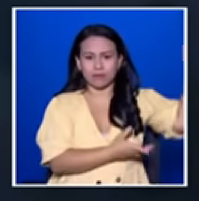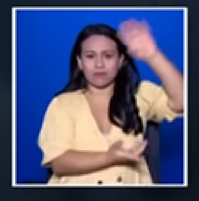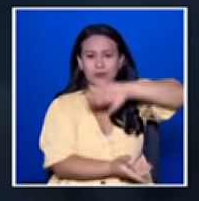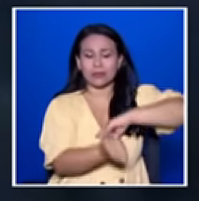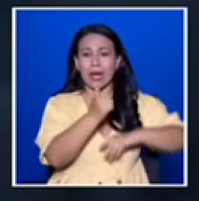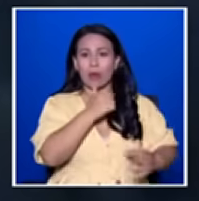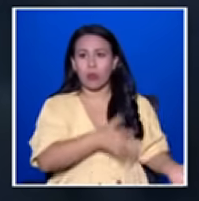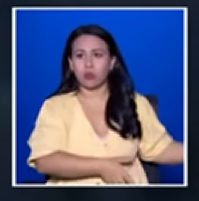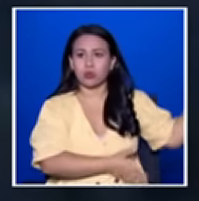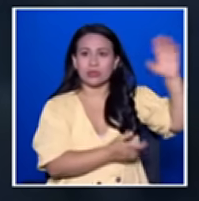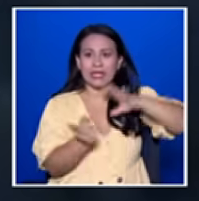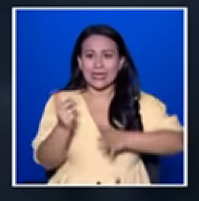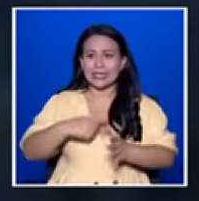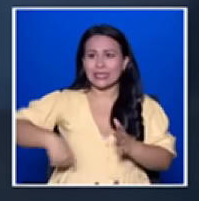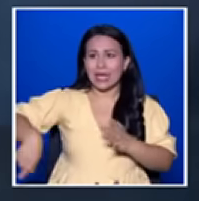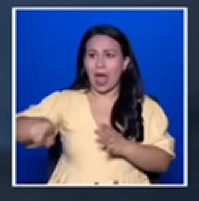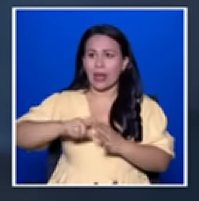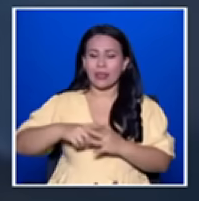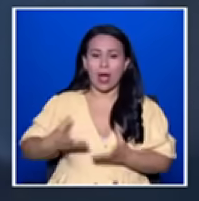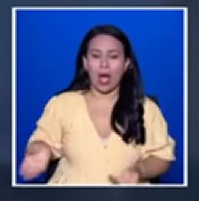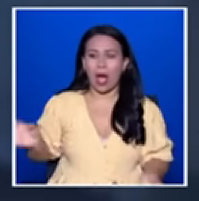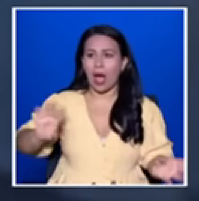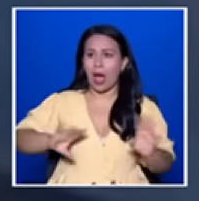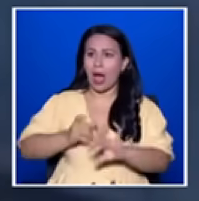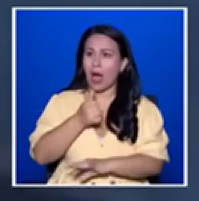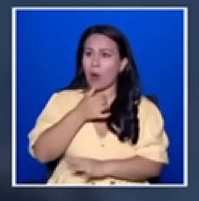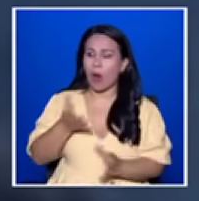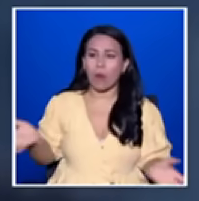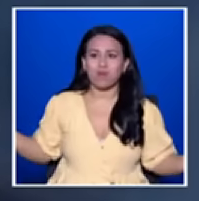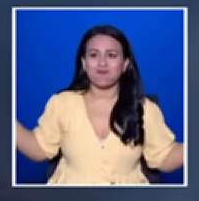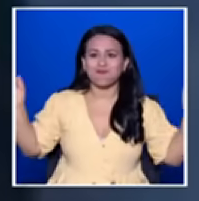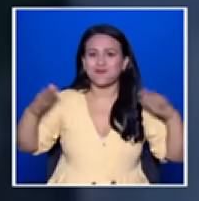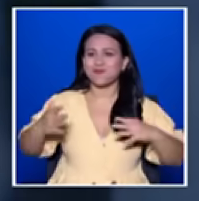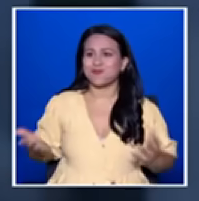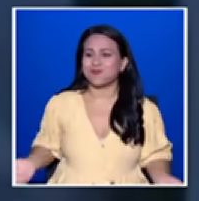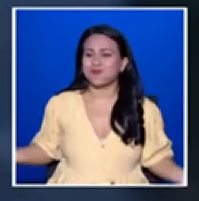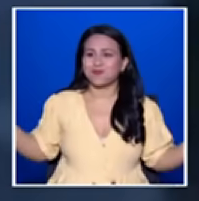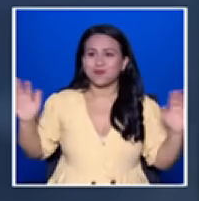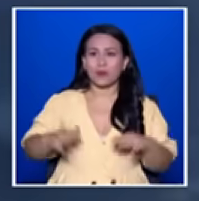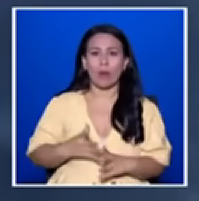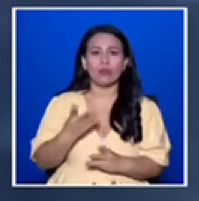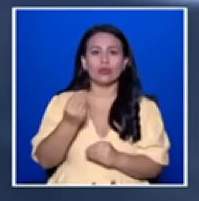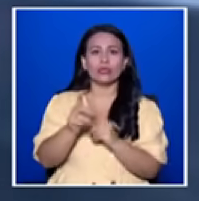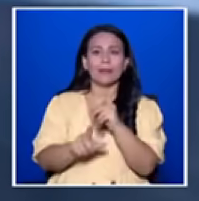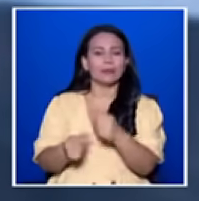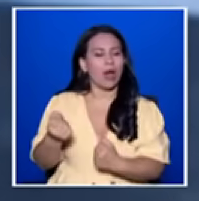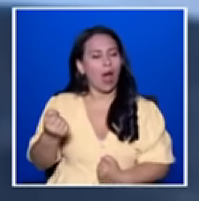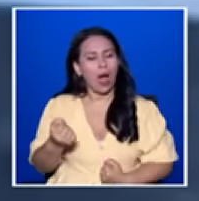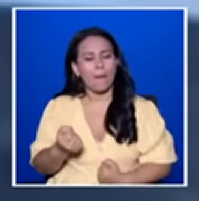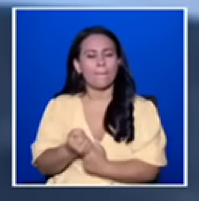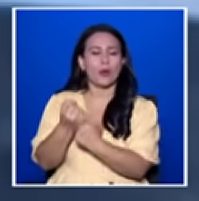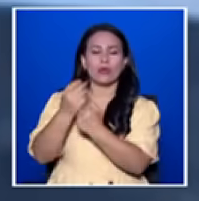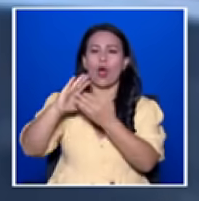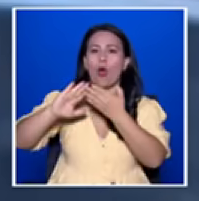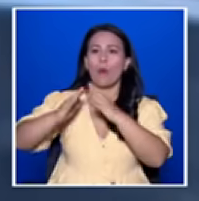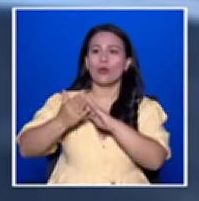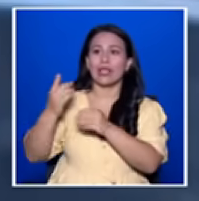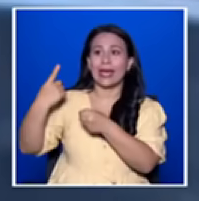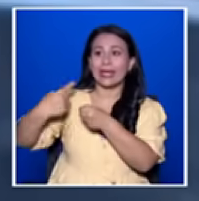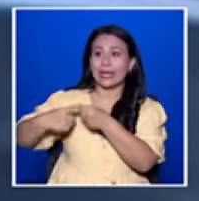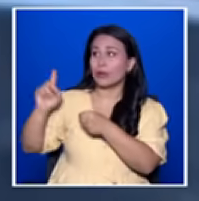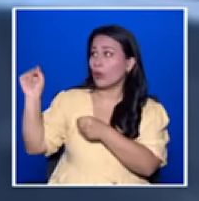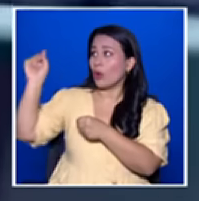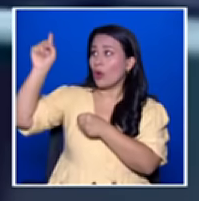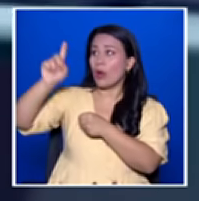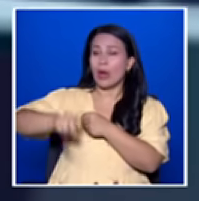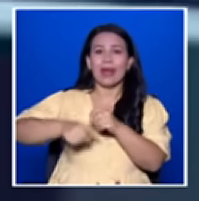tenían unas llantas para poder moverse fácilmente. Tuvimos muchas personas que nos dieron una mano. Vino gente de Quito, vino